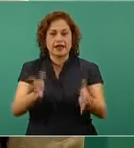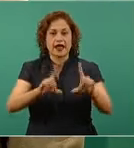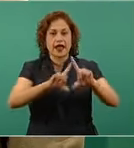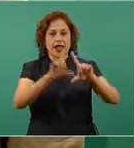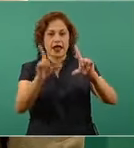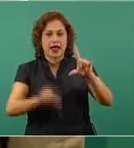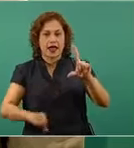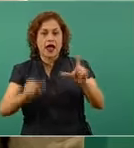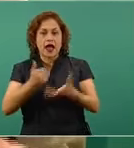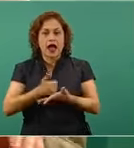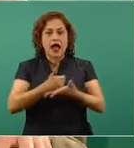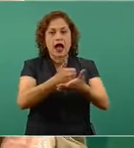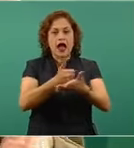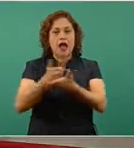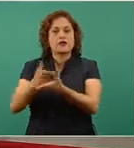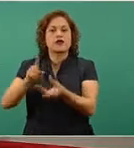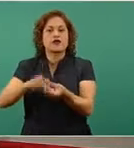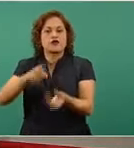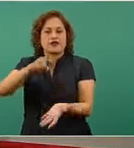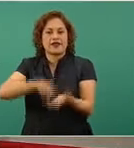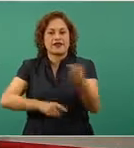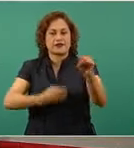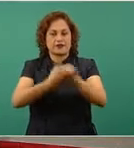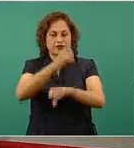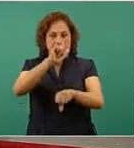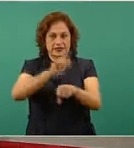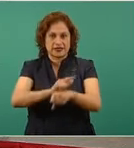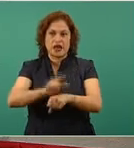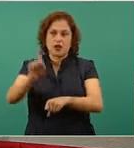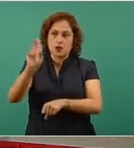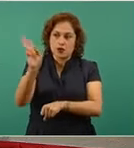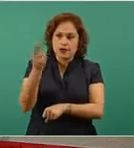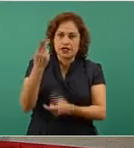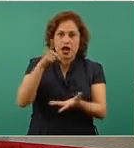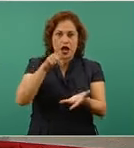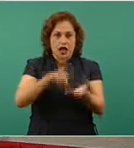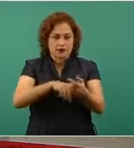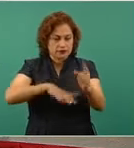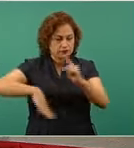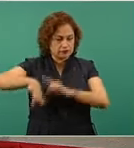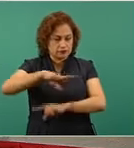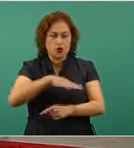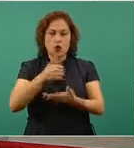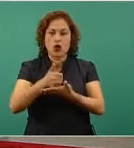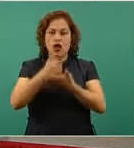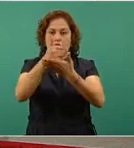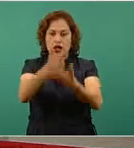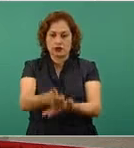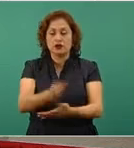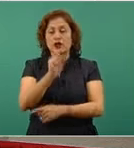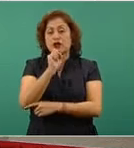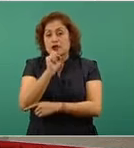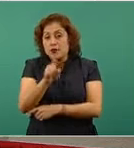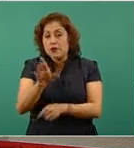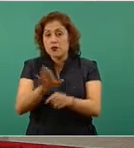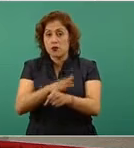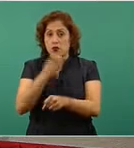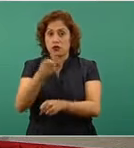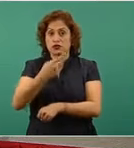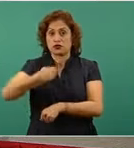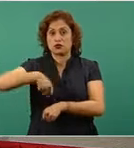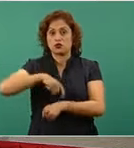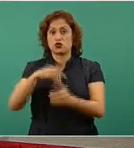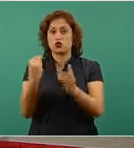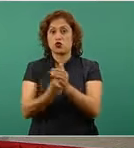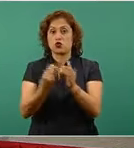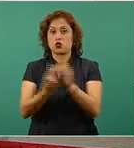de los universitarios, están identificados dónde están, y por eso, y tenemos cursos de capacitación. Entonces, de los más de